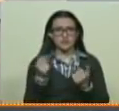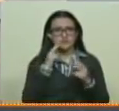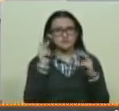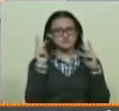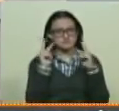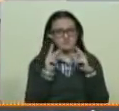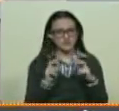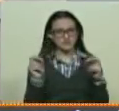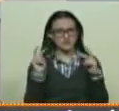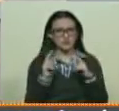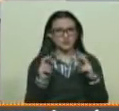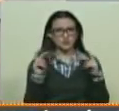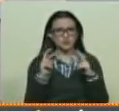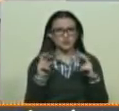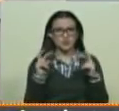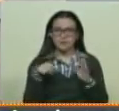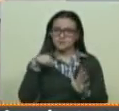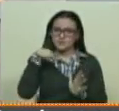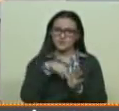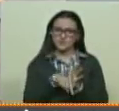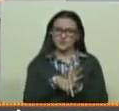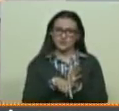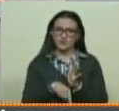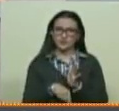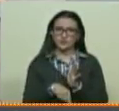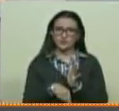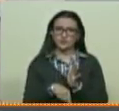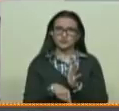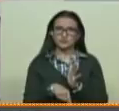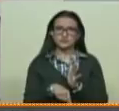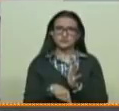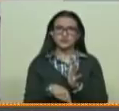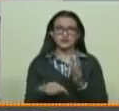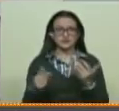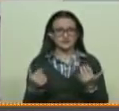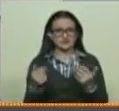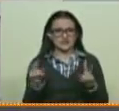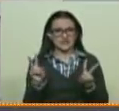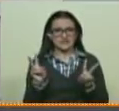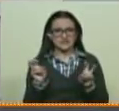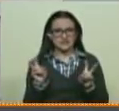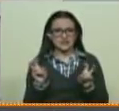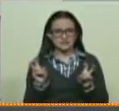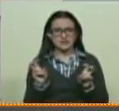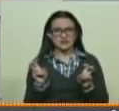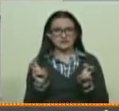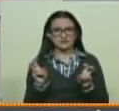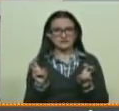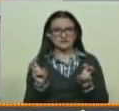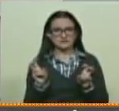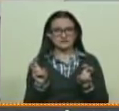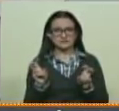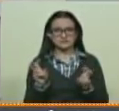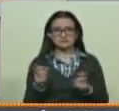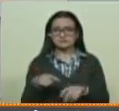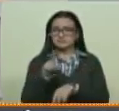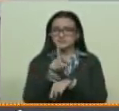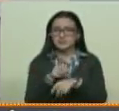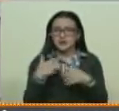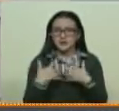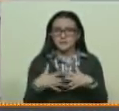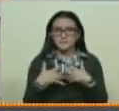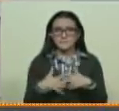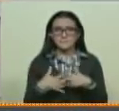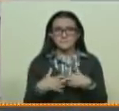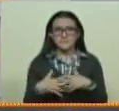investigación profunda sobre presuntos hechos que estaban ocurriendo con una de las principales empresas